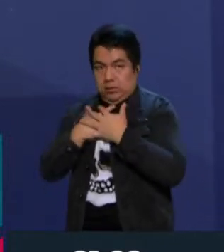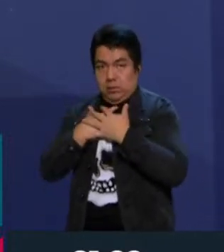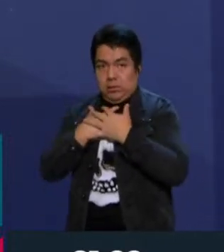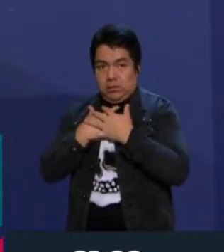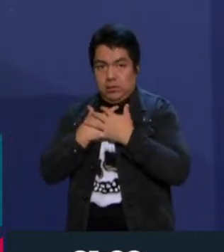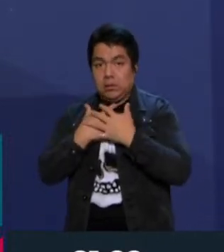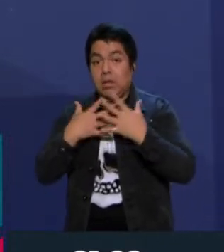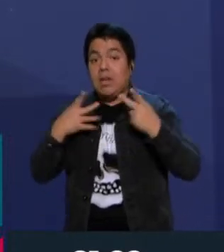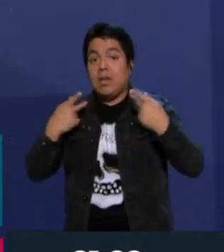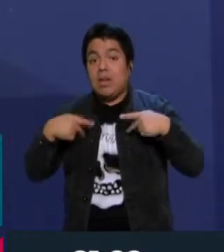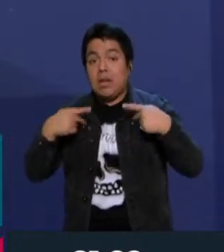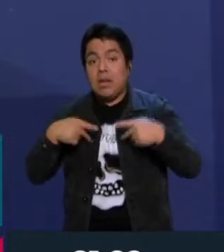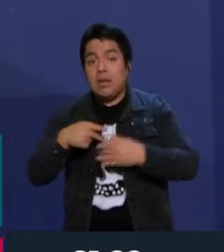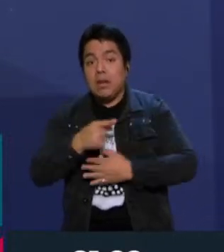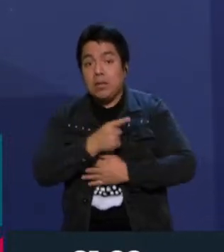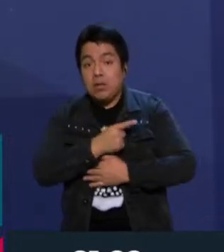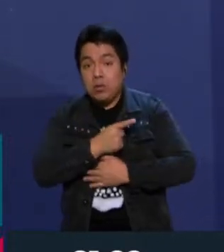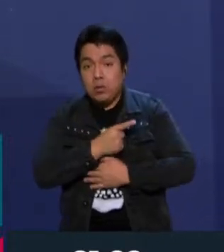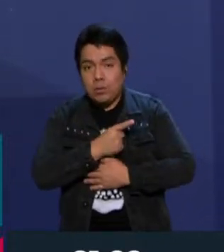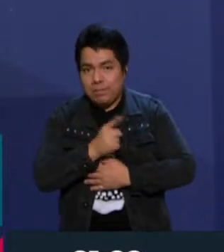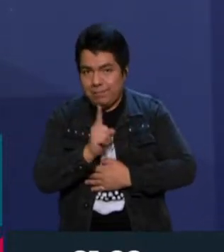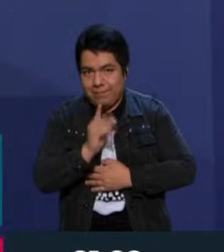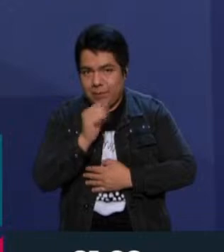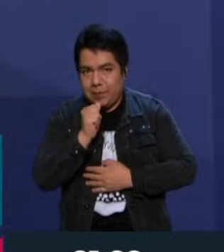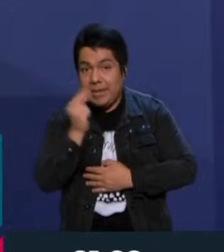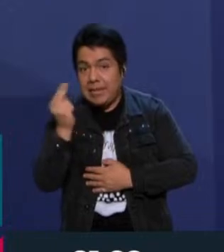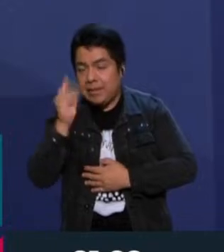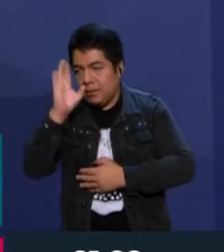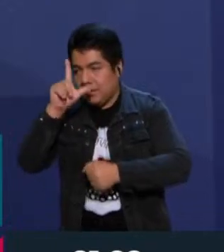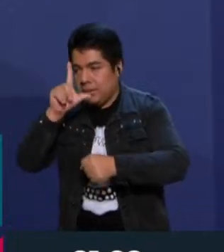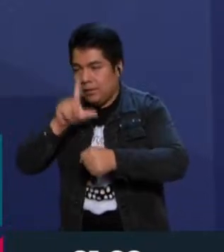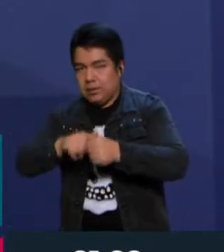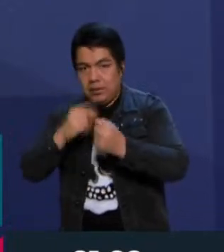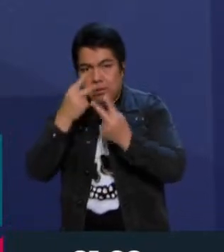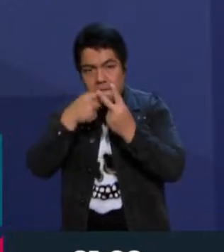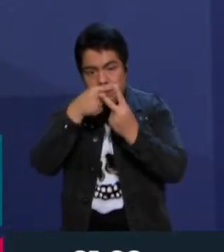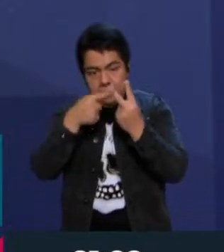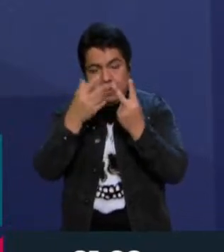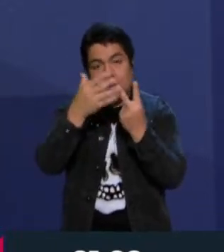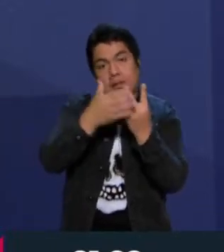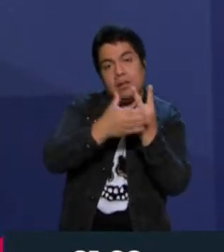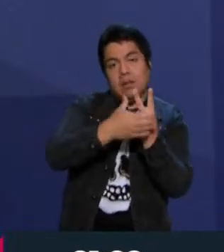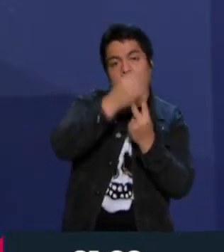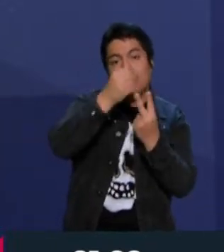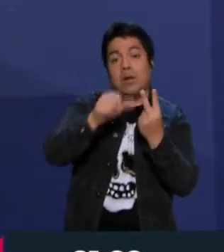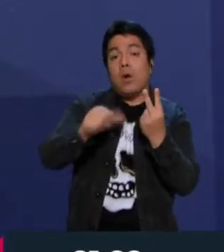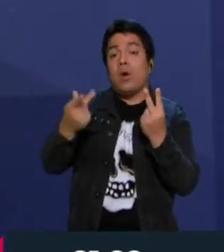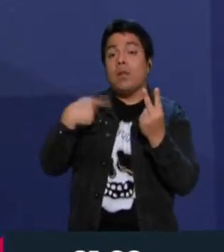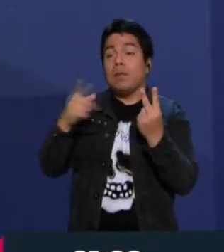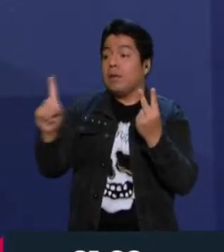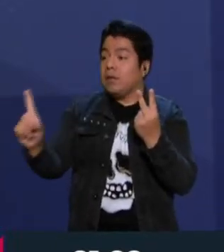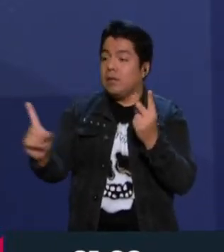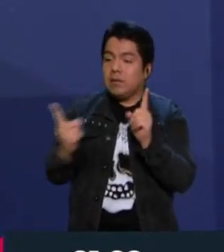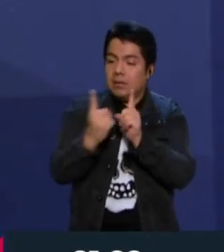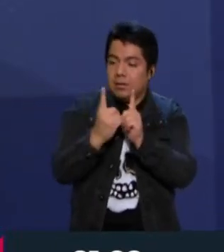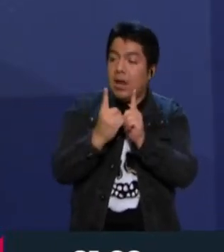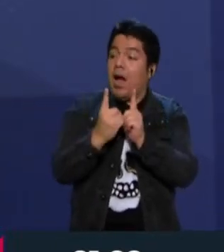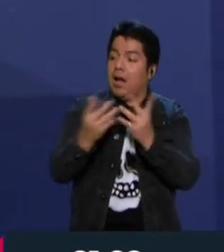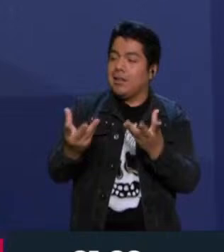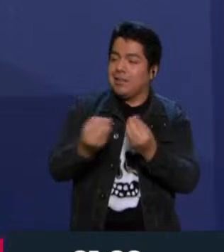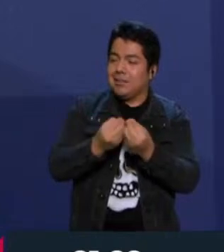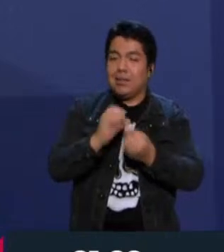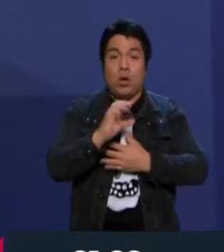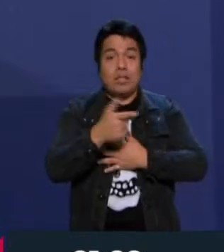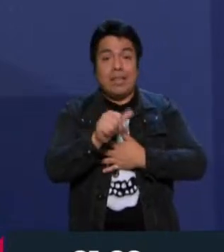El ser humano por sí solo no sobrevive sin la cultura. La cultura hace que nos asociemos con las otras personas y nos llamemos chilangos, o nos